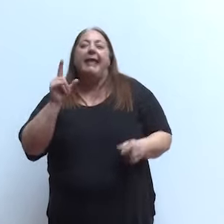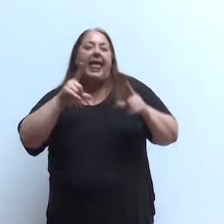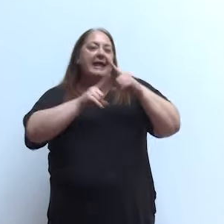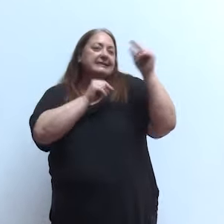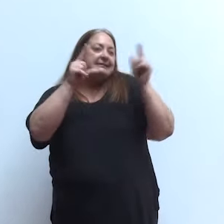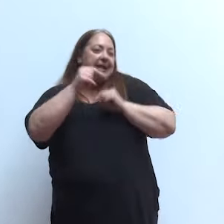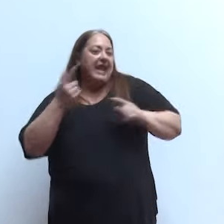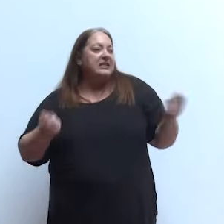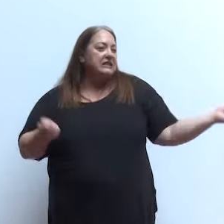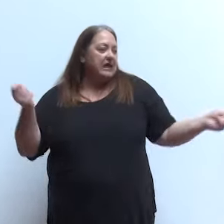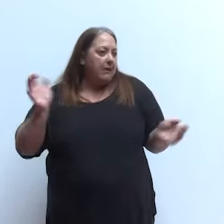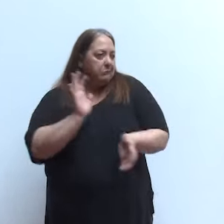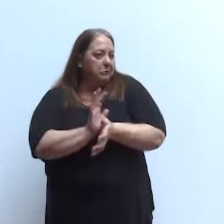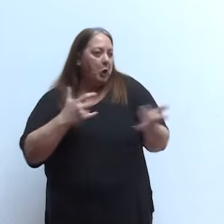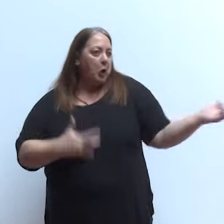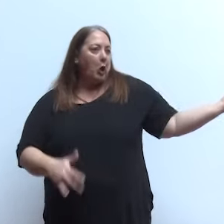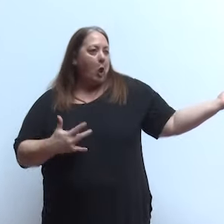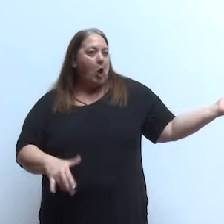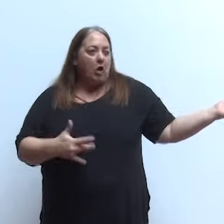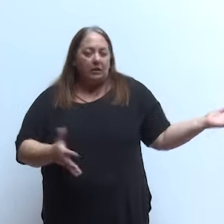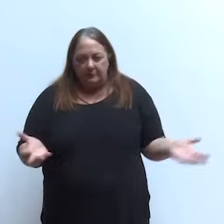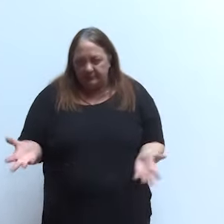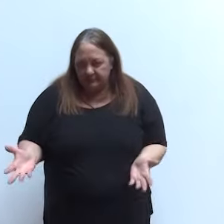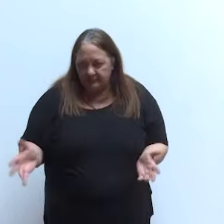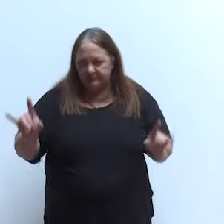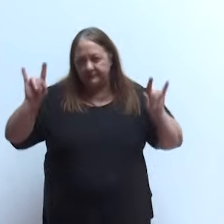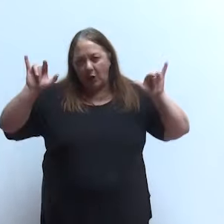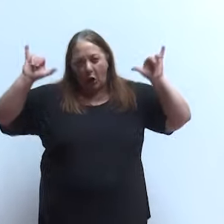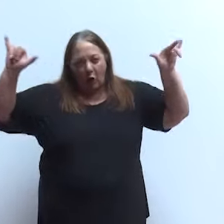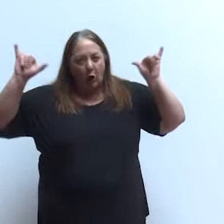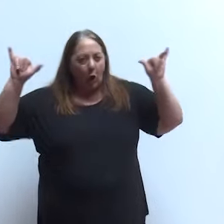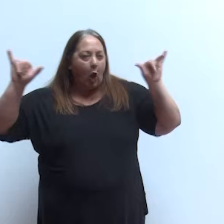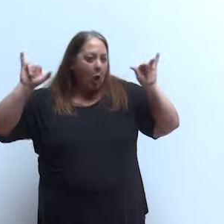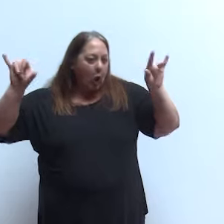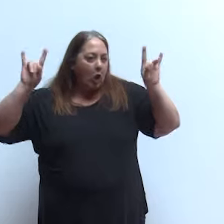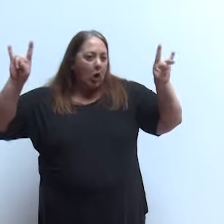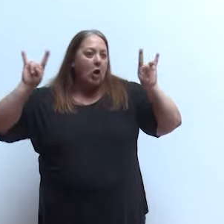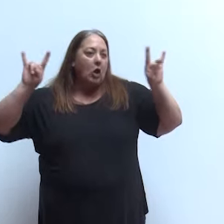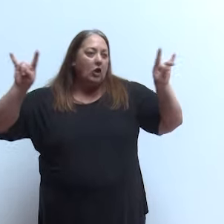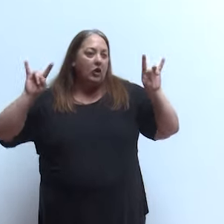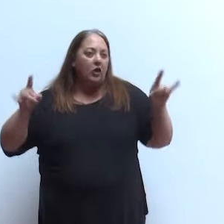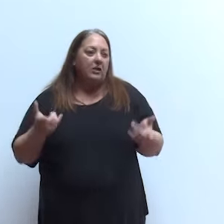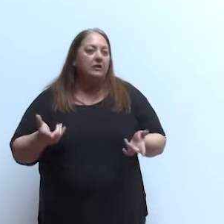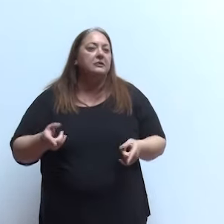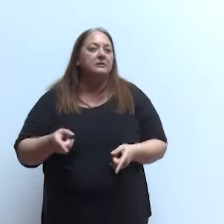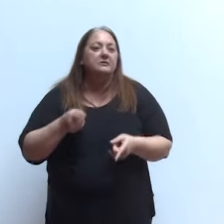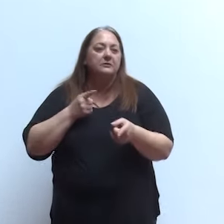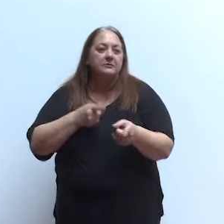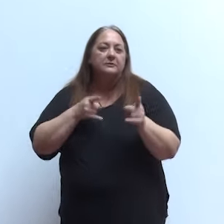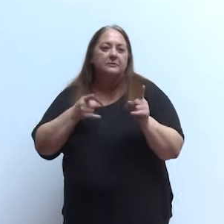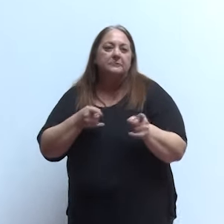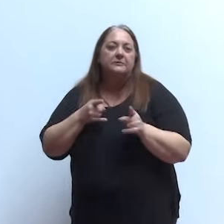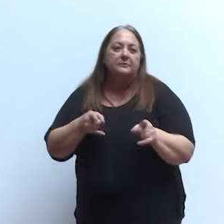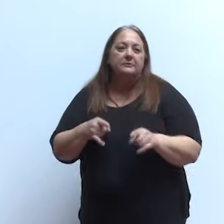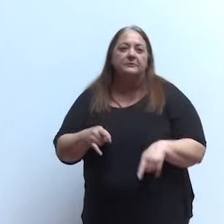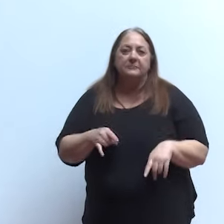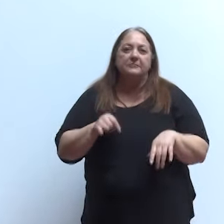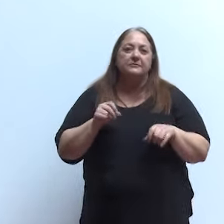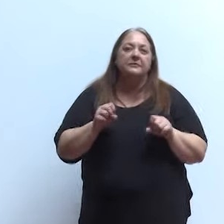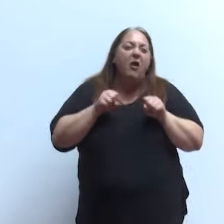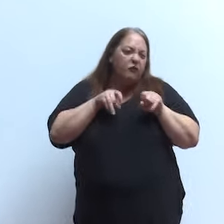de rock no es alguien es como un influencer youtuber todo eso no es genial mi ley No mi le es dueño de una